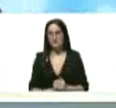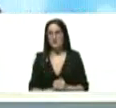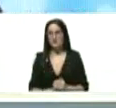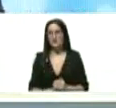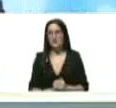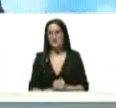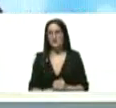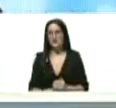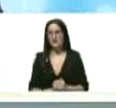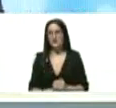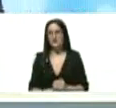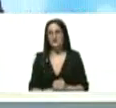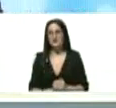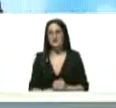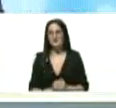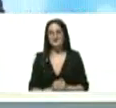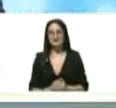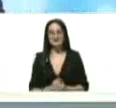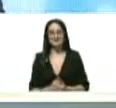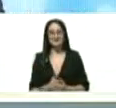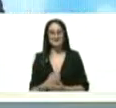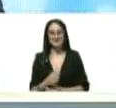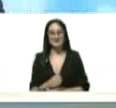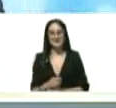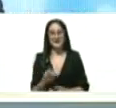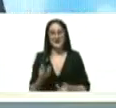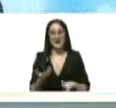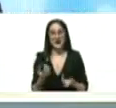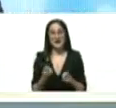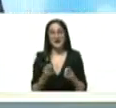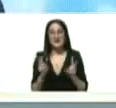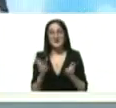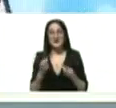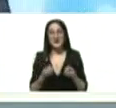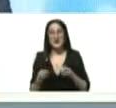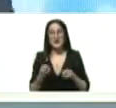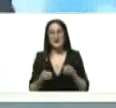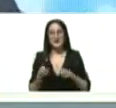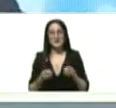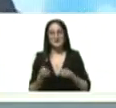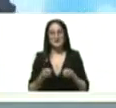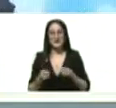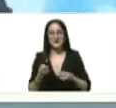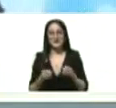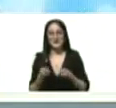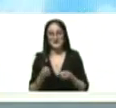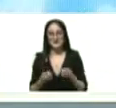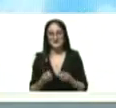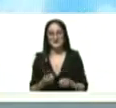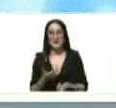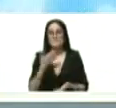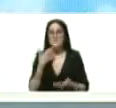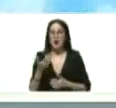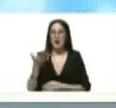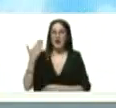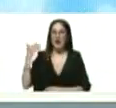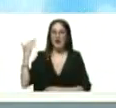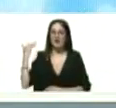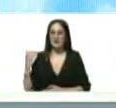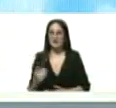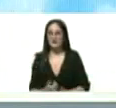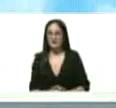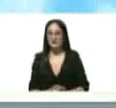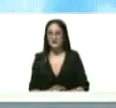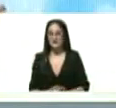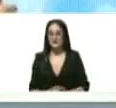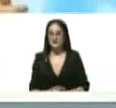Sólida, produciendo todo lo que tiene que producir. Y la vida económica, me cuentan a mí en Rusia, está mejor que antes.